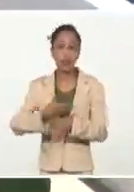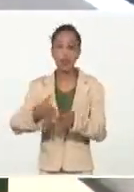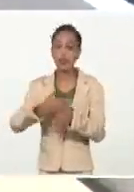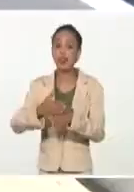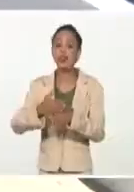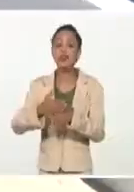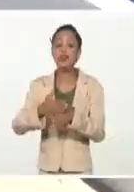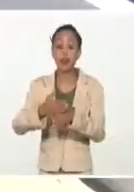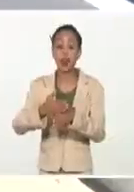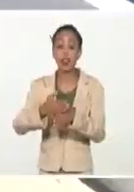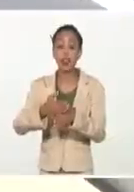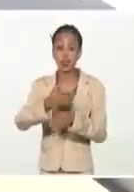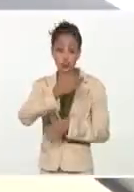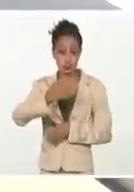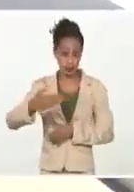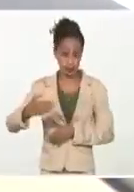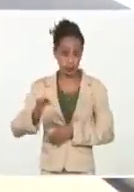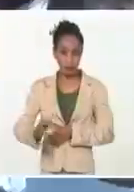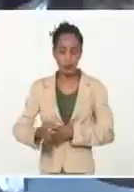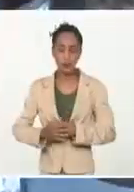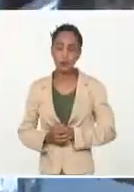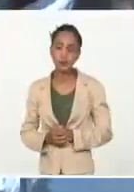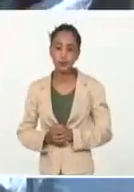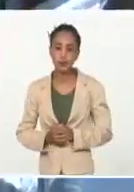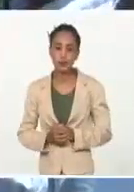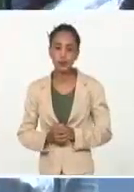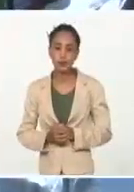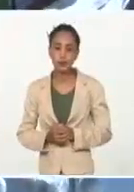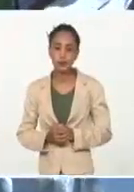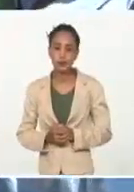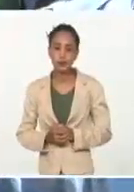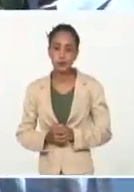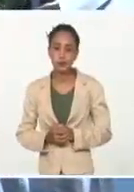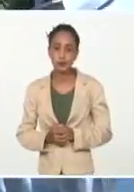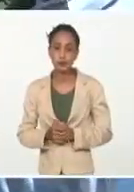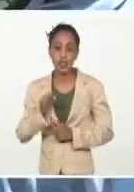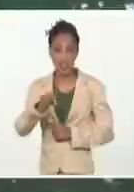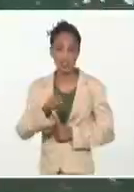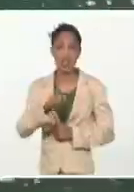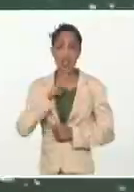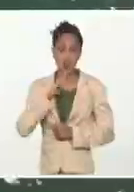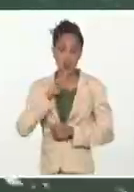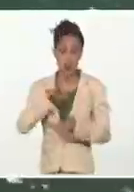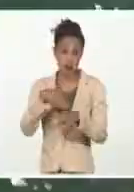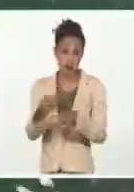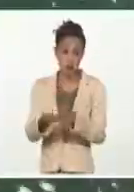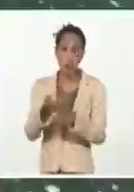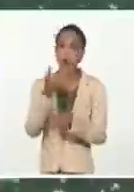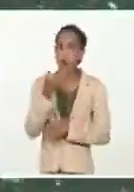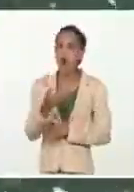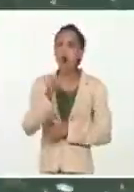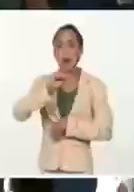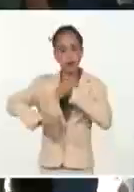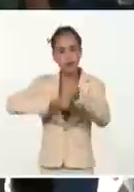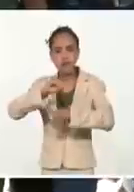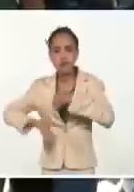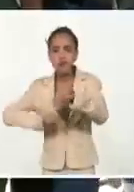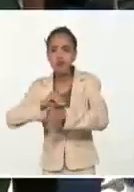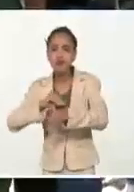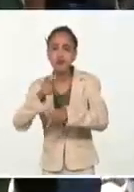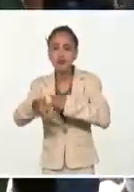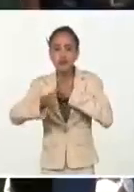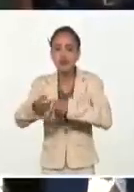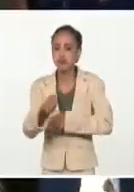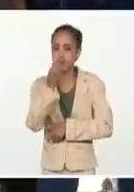aguas residuales del proceso metabólico de los peces servirán como fuente nutricional para el cultivo de hortalizas en varias casas de